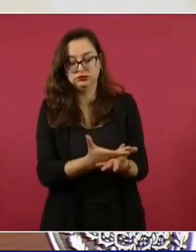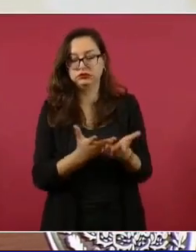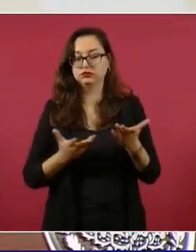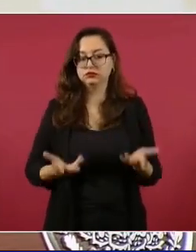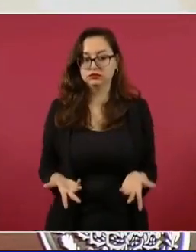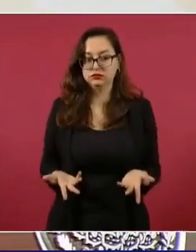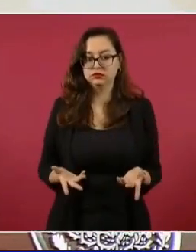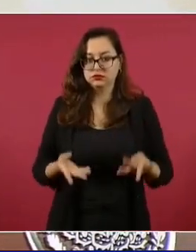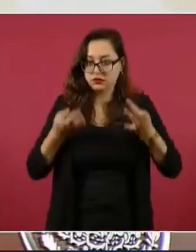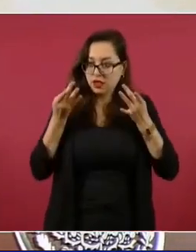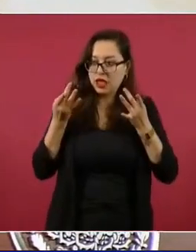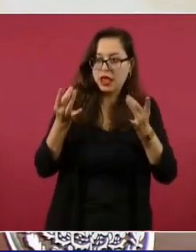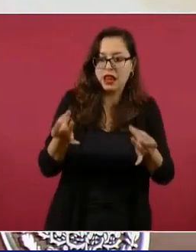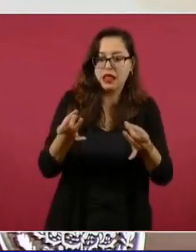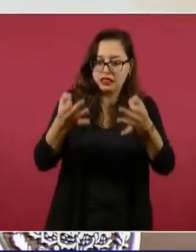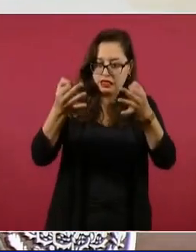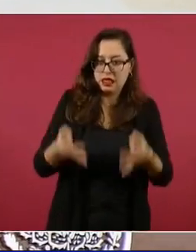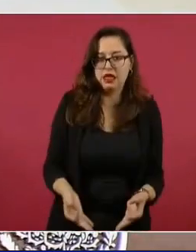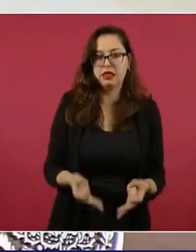es de calidad.